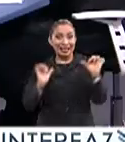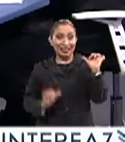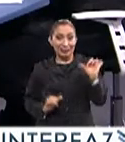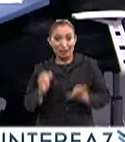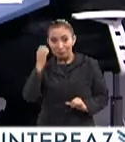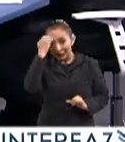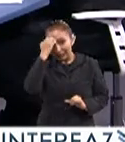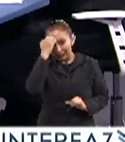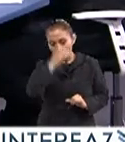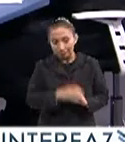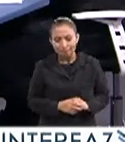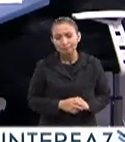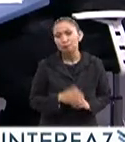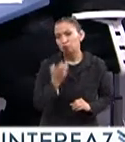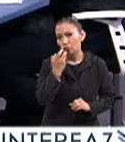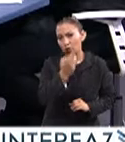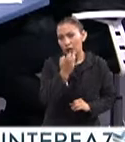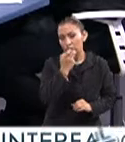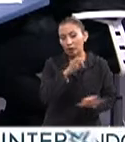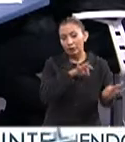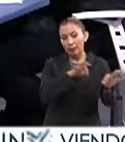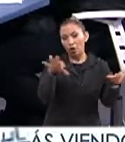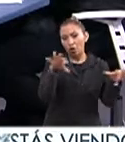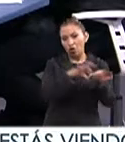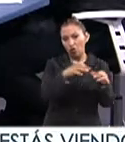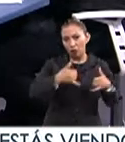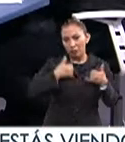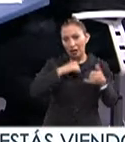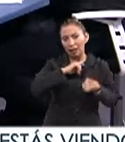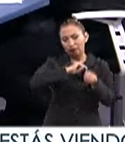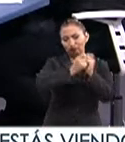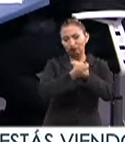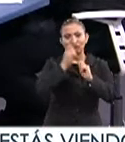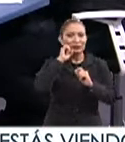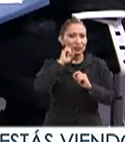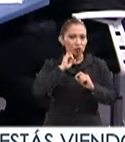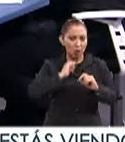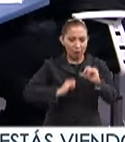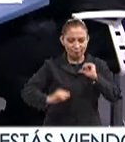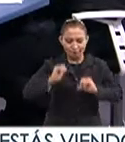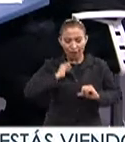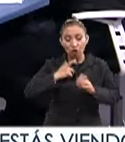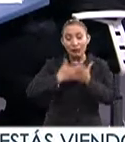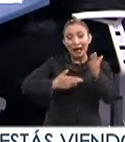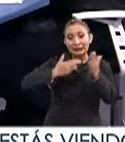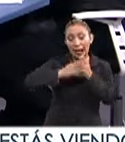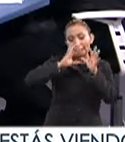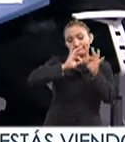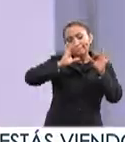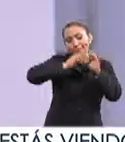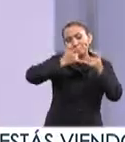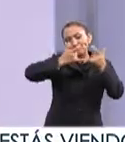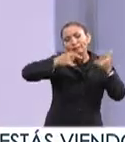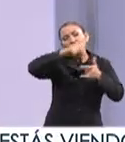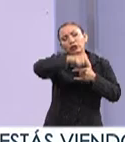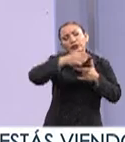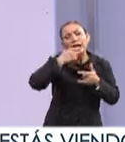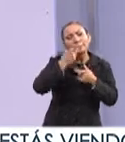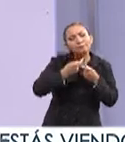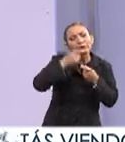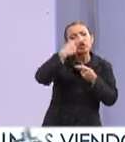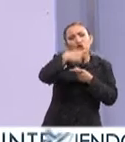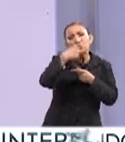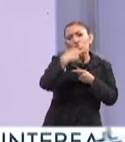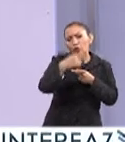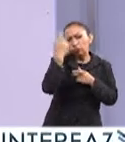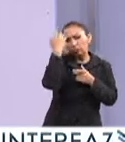y experiencias. En este caso, el trabajo con las chicas transexuales fue de un taller de narración oral para que ellas buscaran a